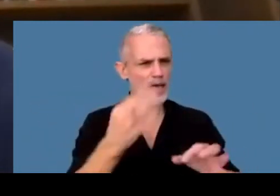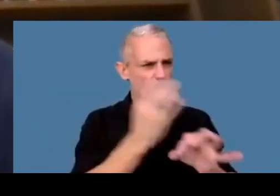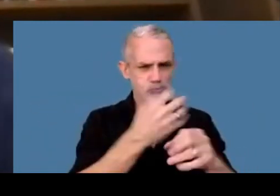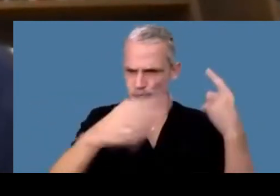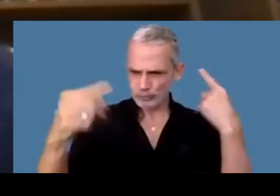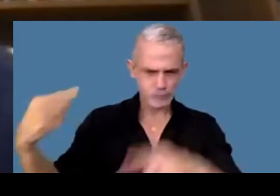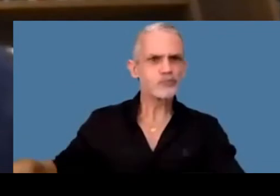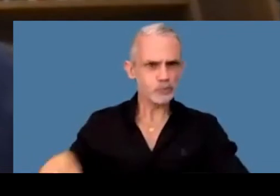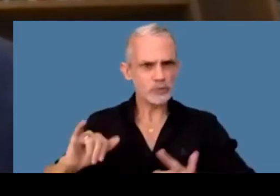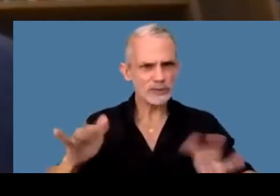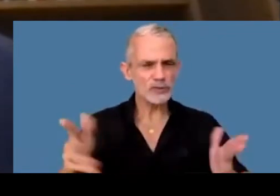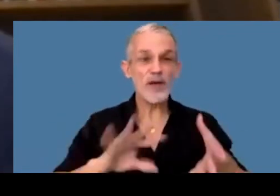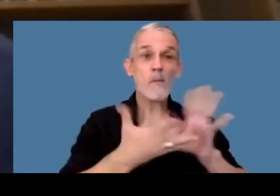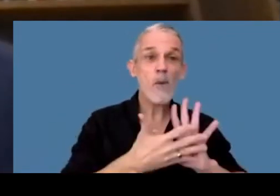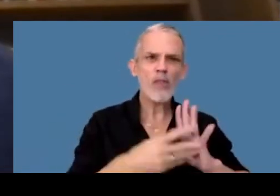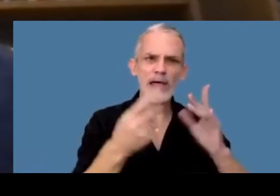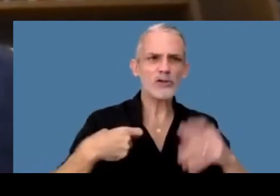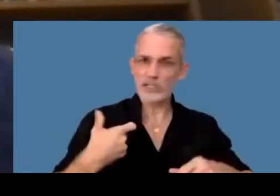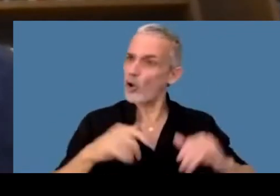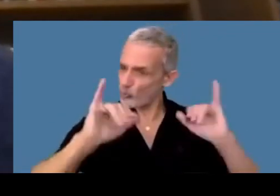¿Hay distintos modelos sindicales? Sí.